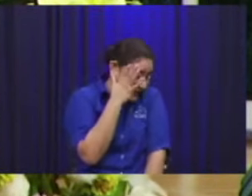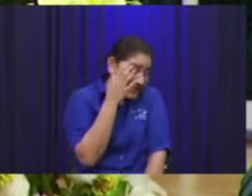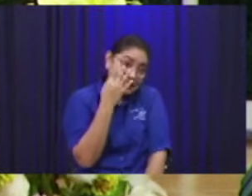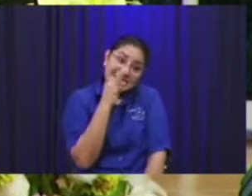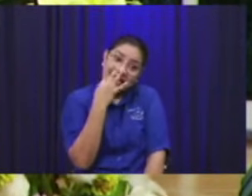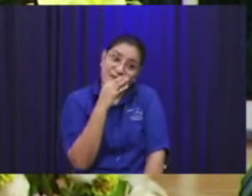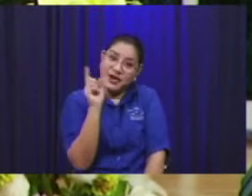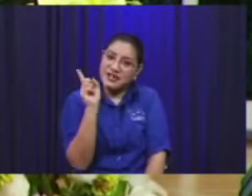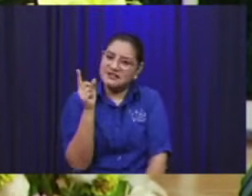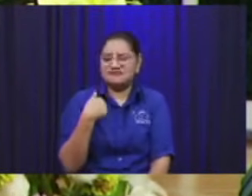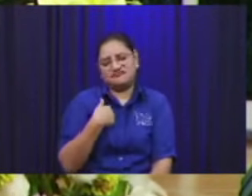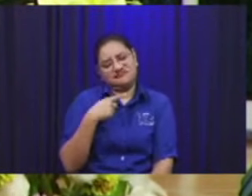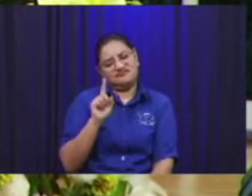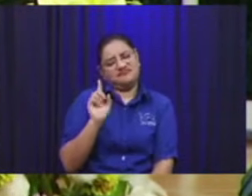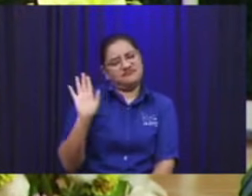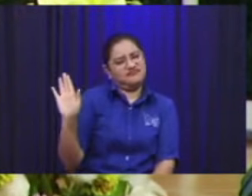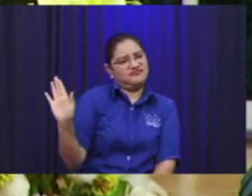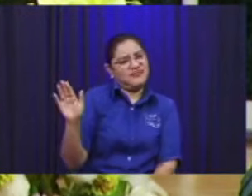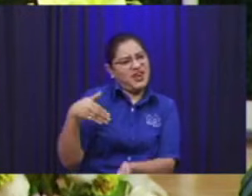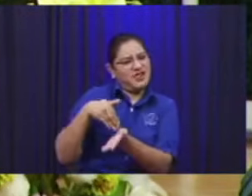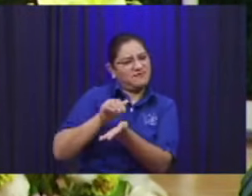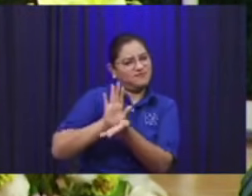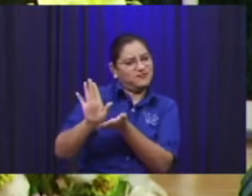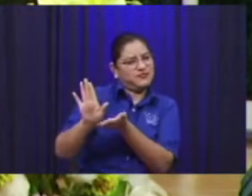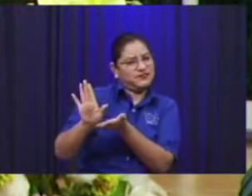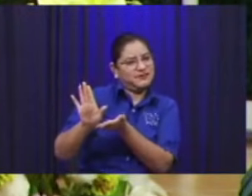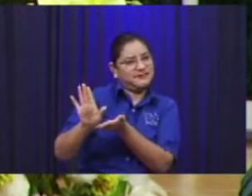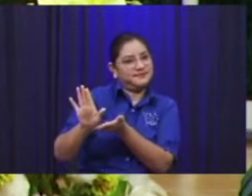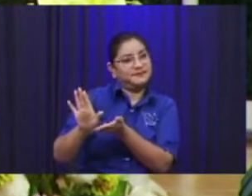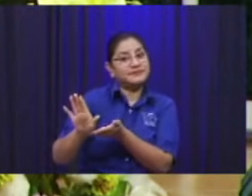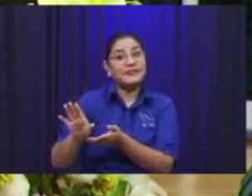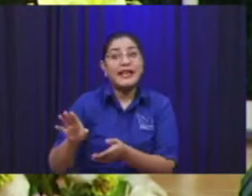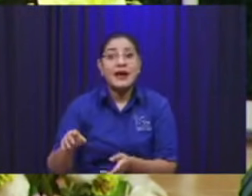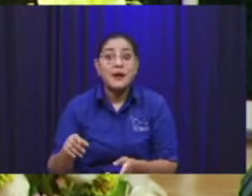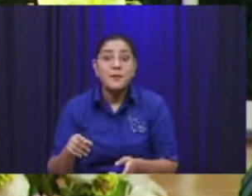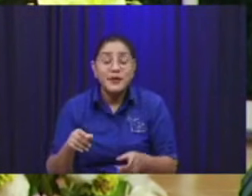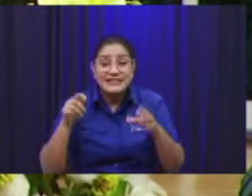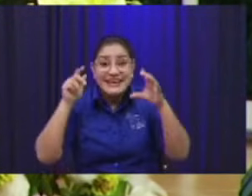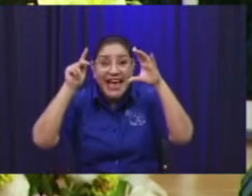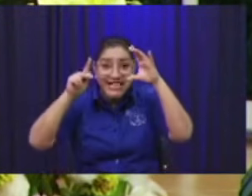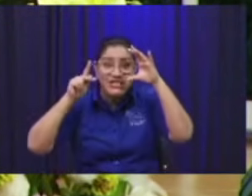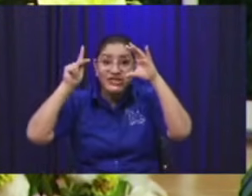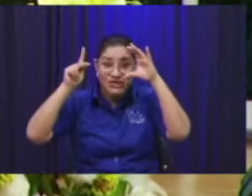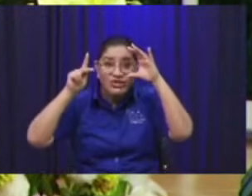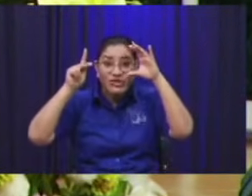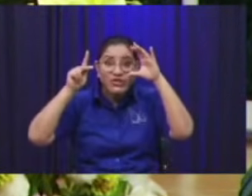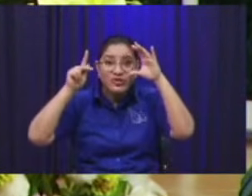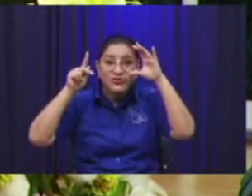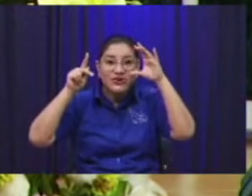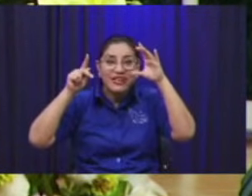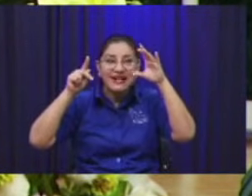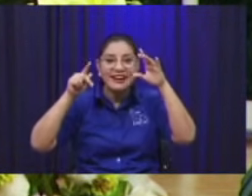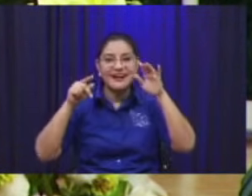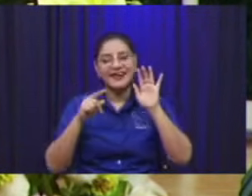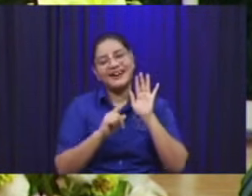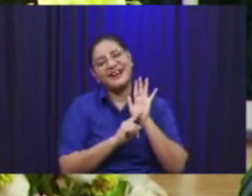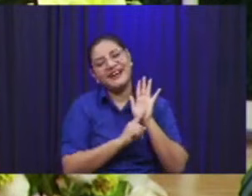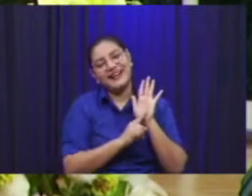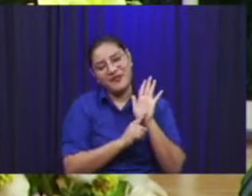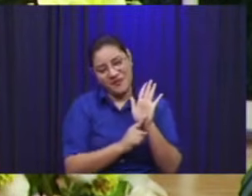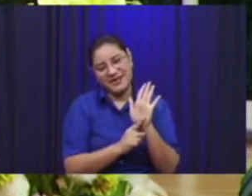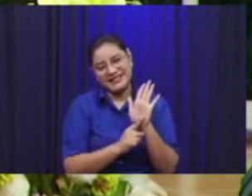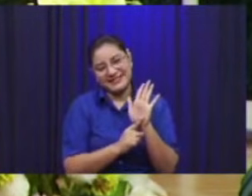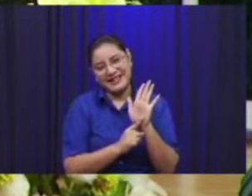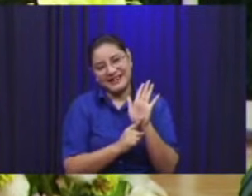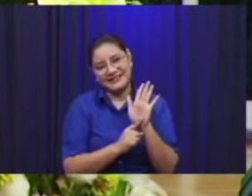no usted sabe que lo han tratado de hacer en youtube que salen todas esas cosas hay gente que se